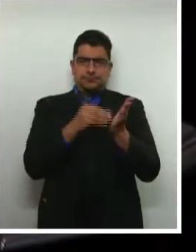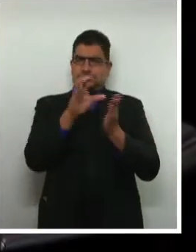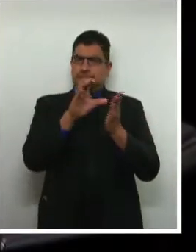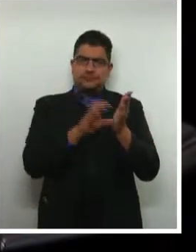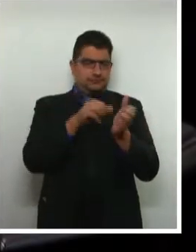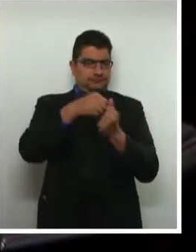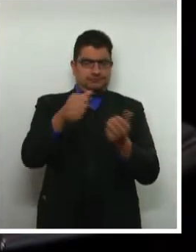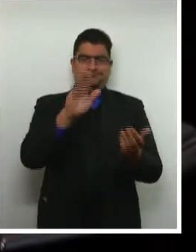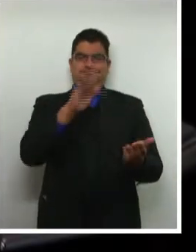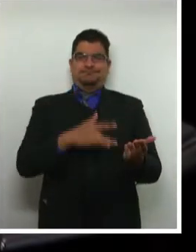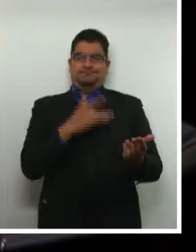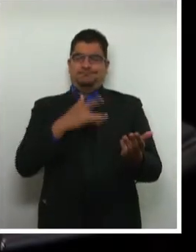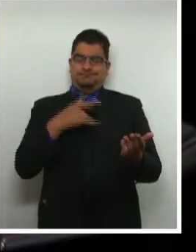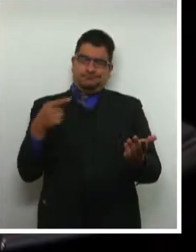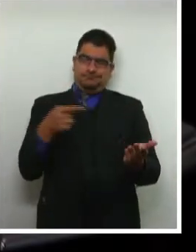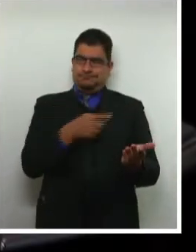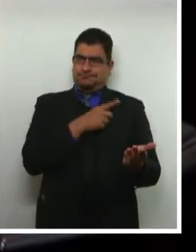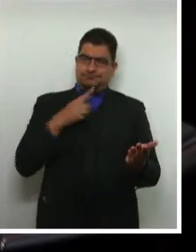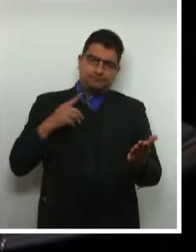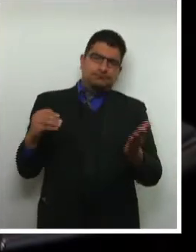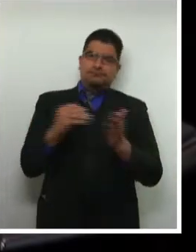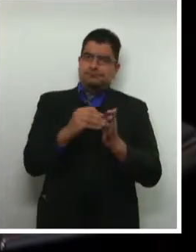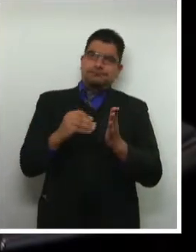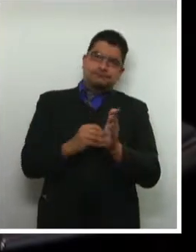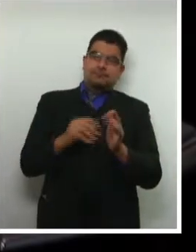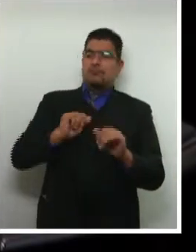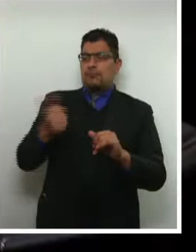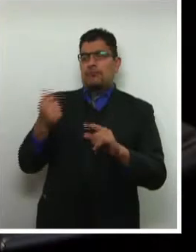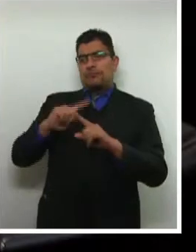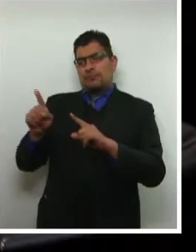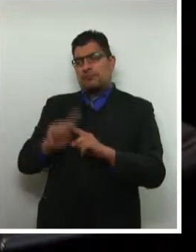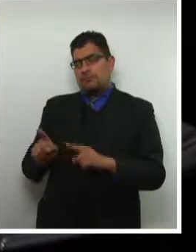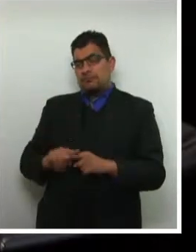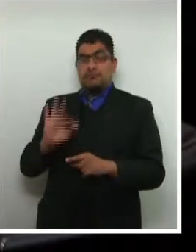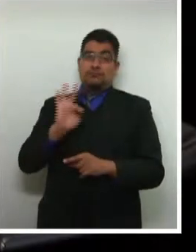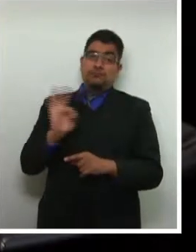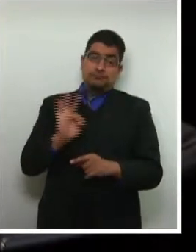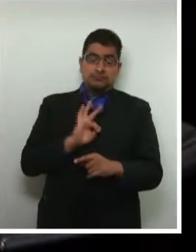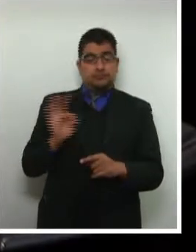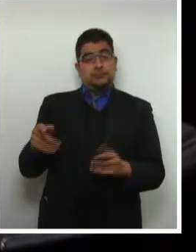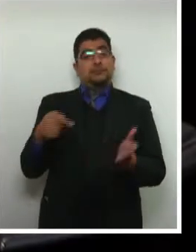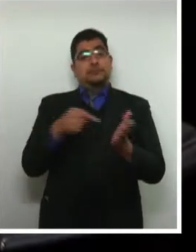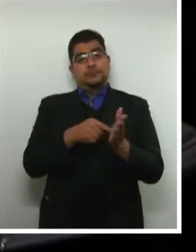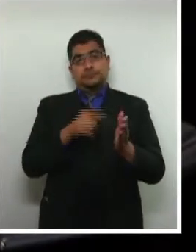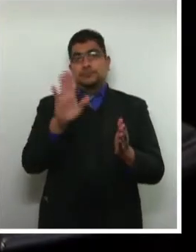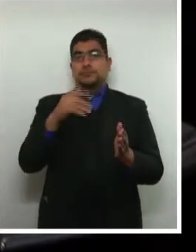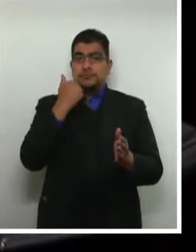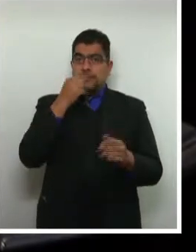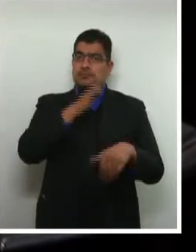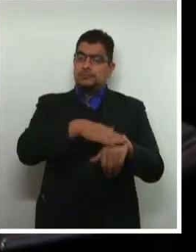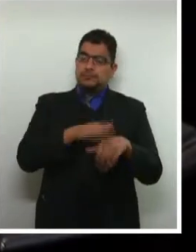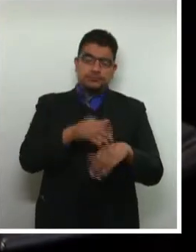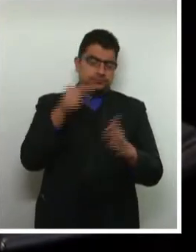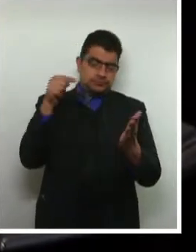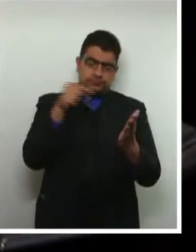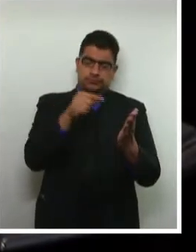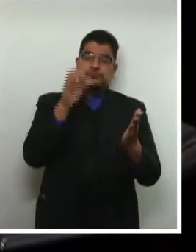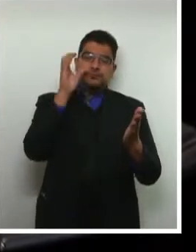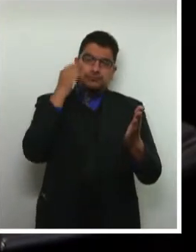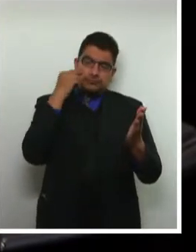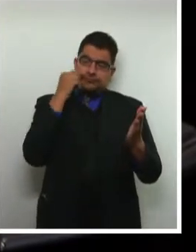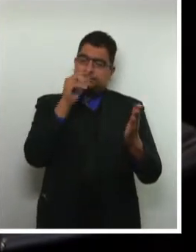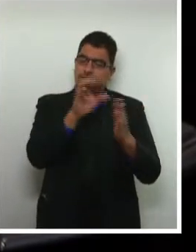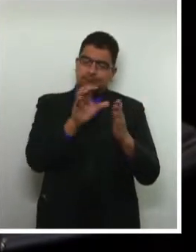me parece que en todo caso habría que meter a muchos otros consejos si así fuera. Yo creo que tendríamos que tener cuidado con lo que vamos a